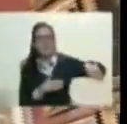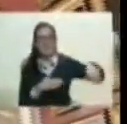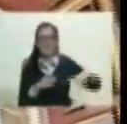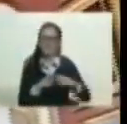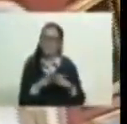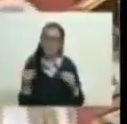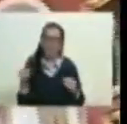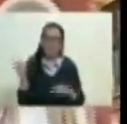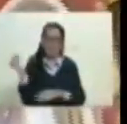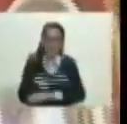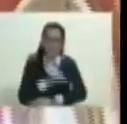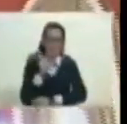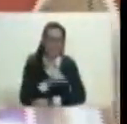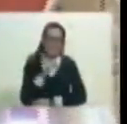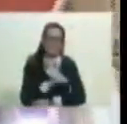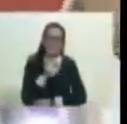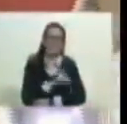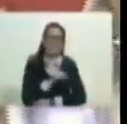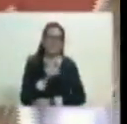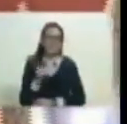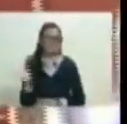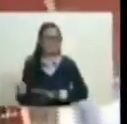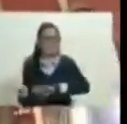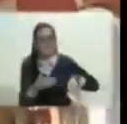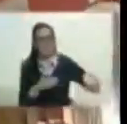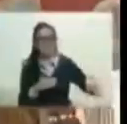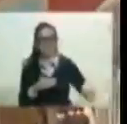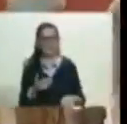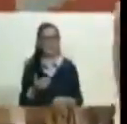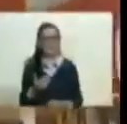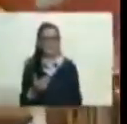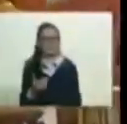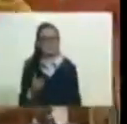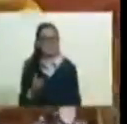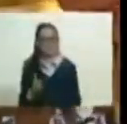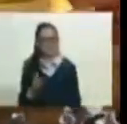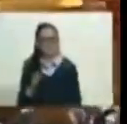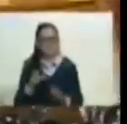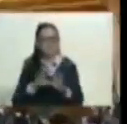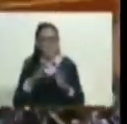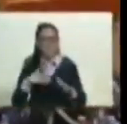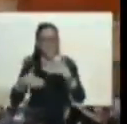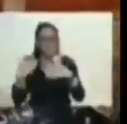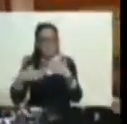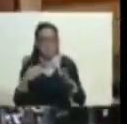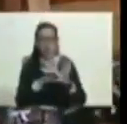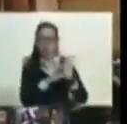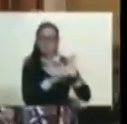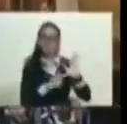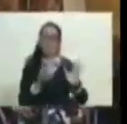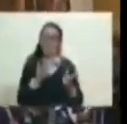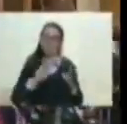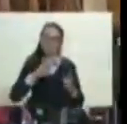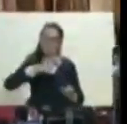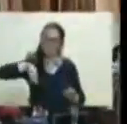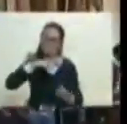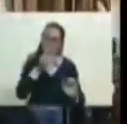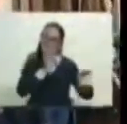mismo está diciendo su discurso lleno de mentiras y lo que sí está sucediendo es que la mayor parte de